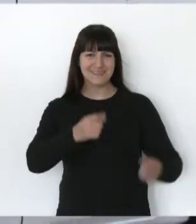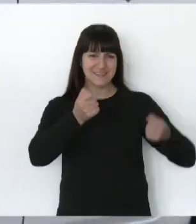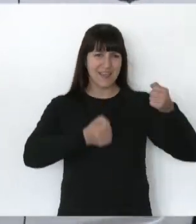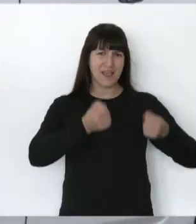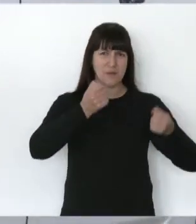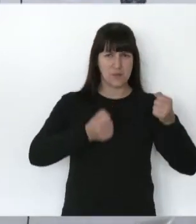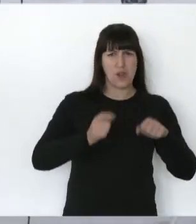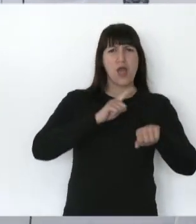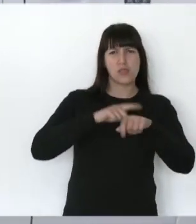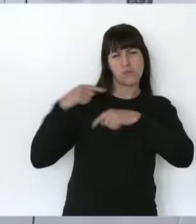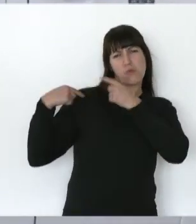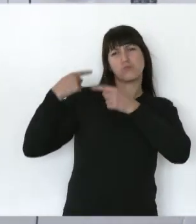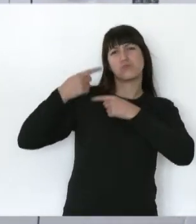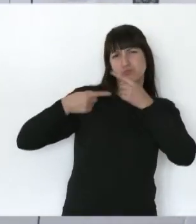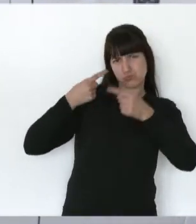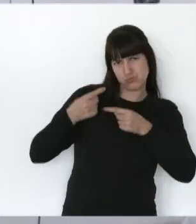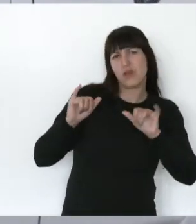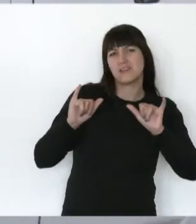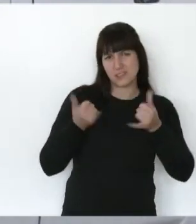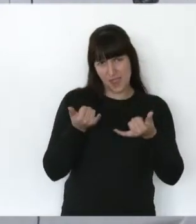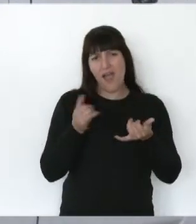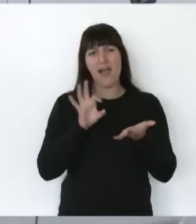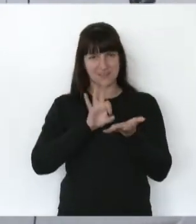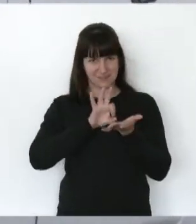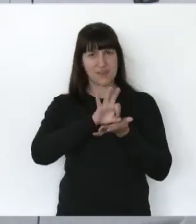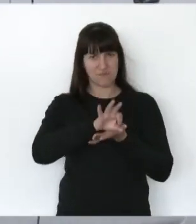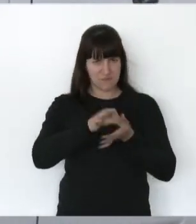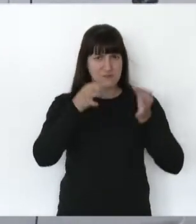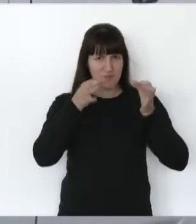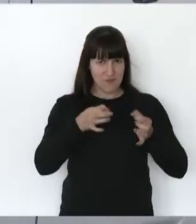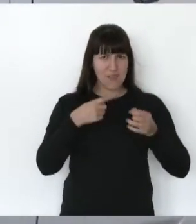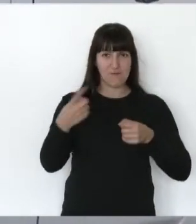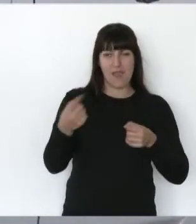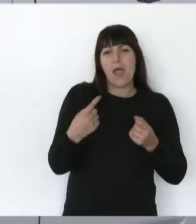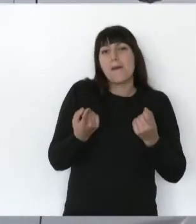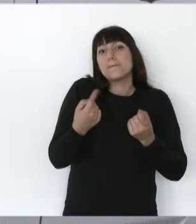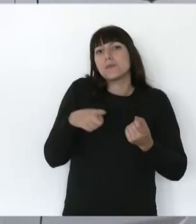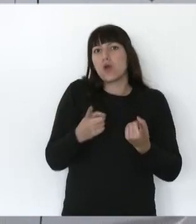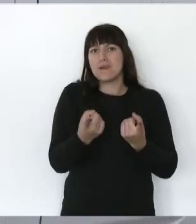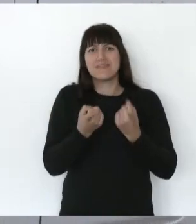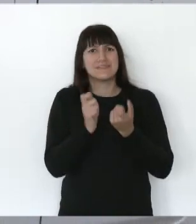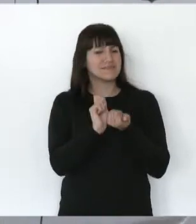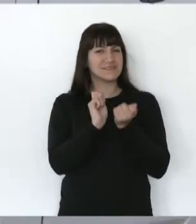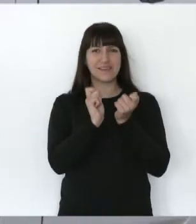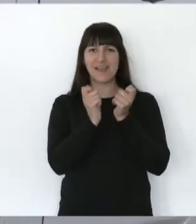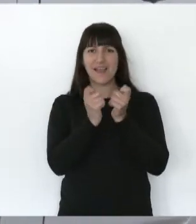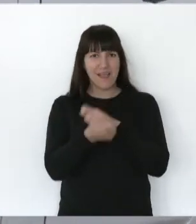Esta camioneta hace mucho tiempo que si bien viene cumpliendo un servicio, hay que cambiarla.